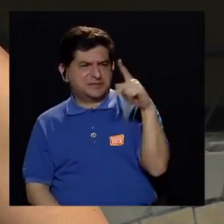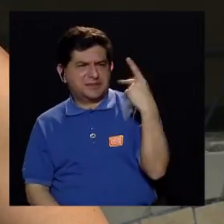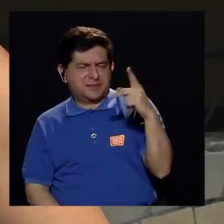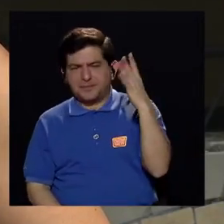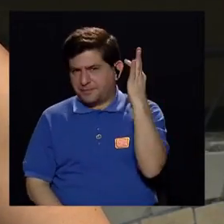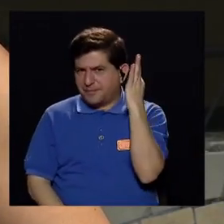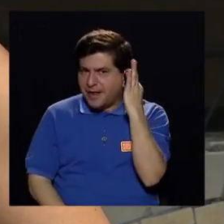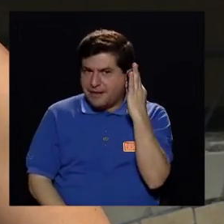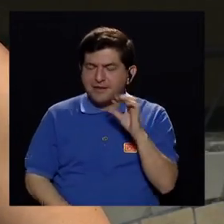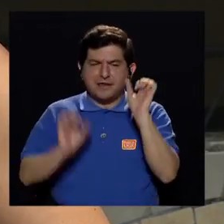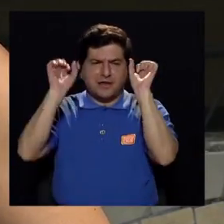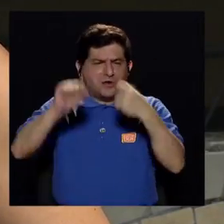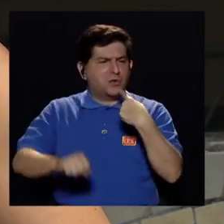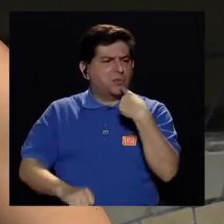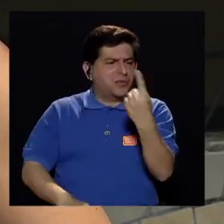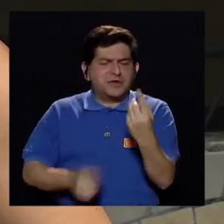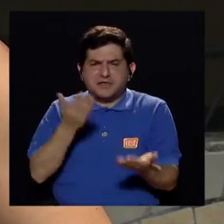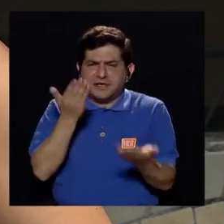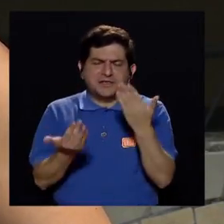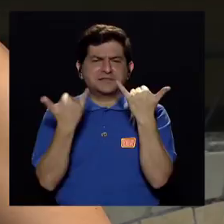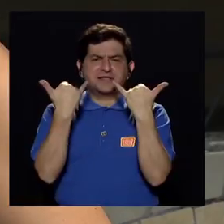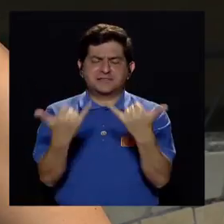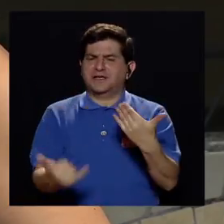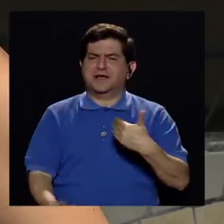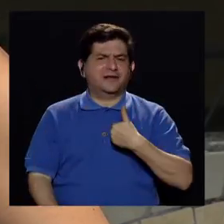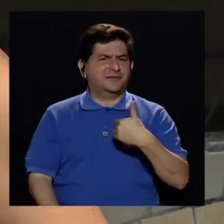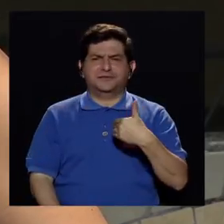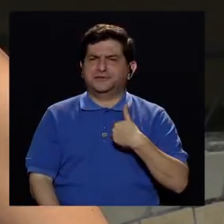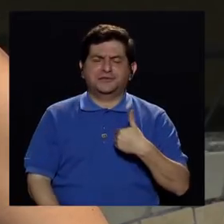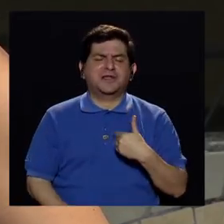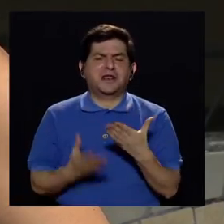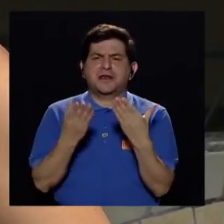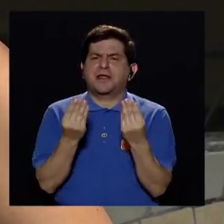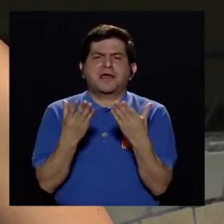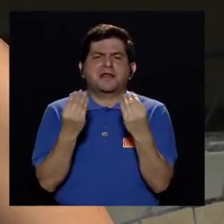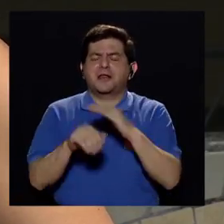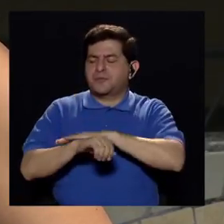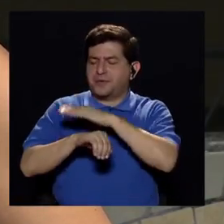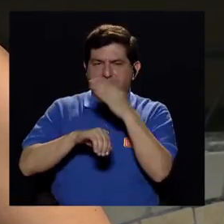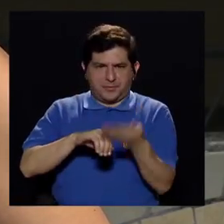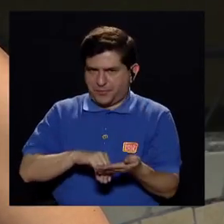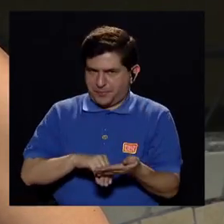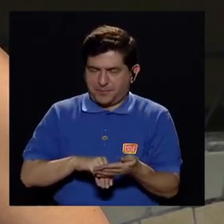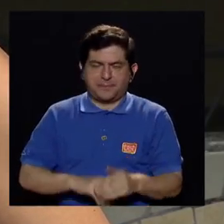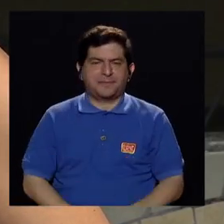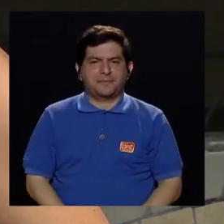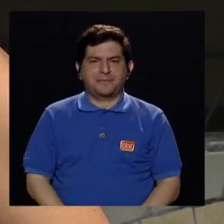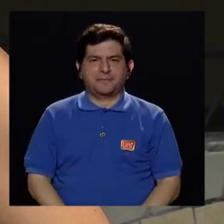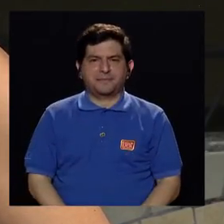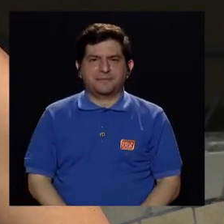que podríamos decir que ya no tenemos como el miedo del embarazo. En términos